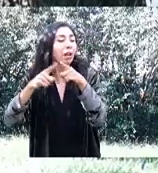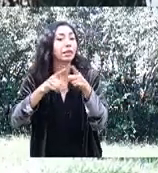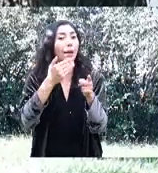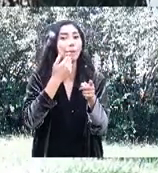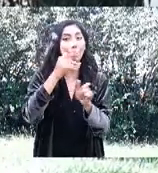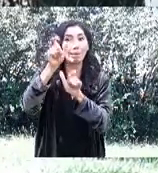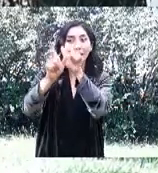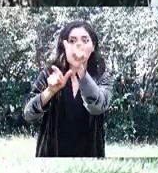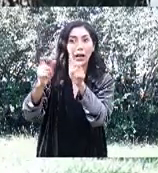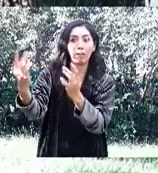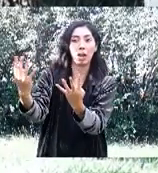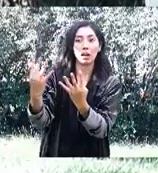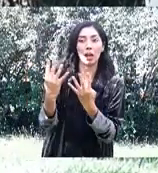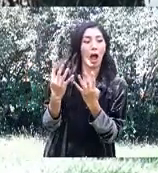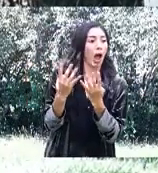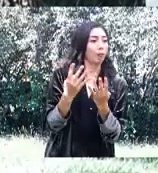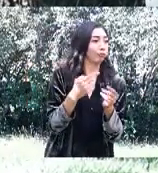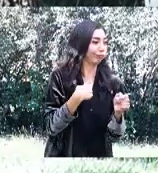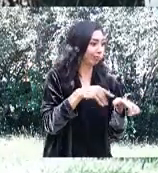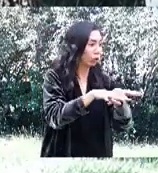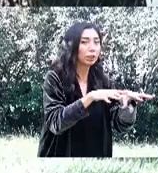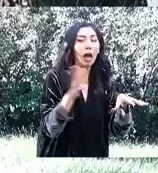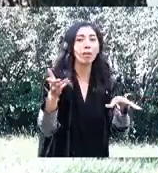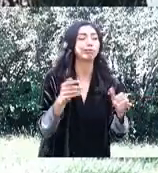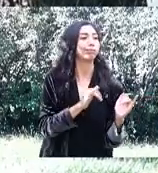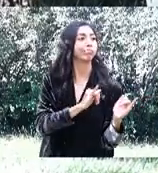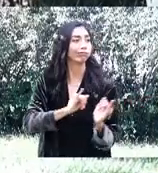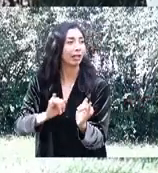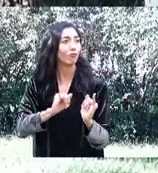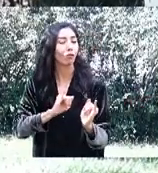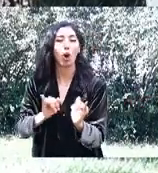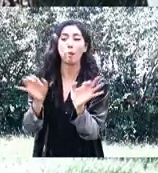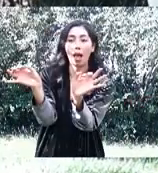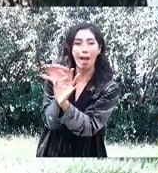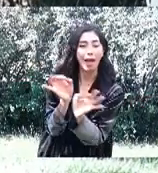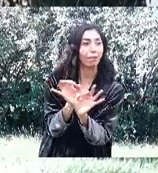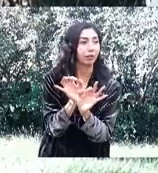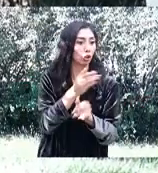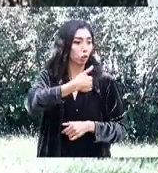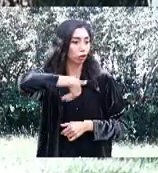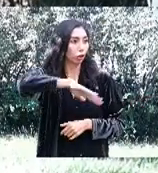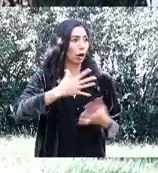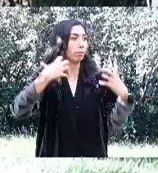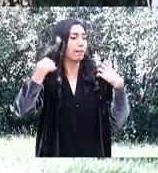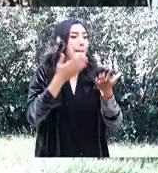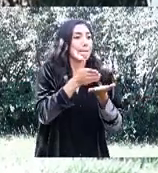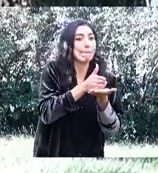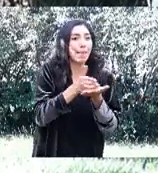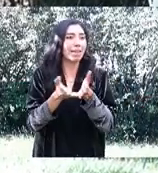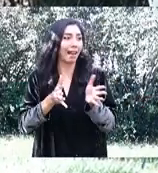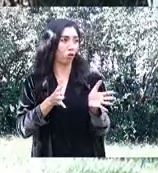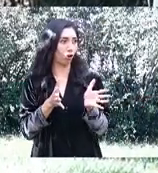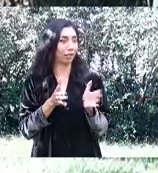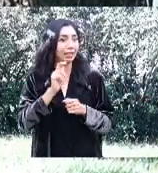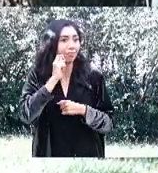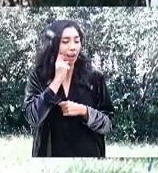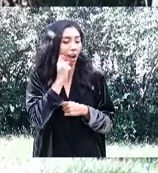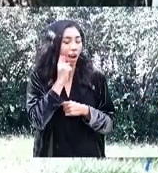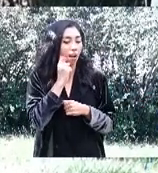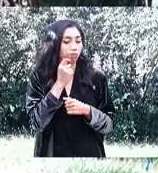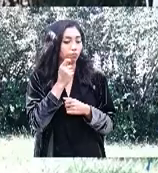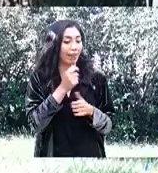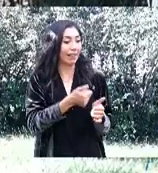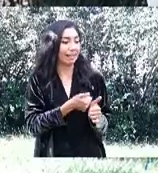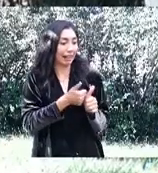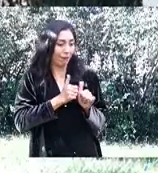las personas o sea los y las mediadoras los divulgadores y los facilitadores tienen tienen este desafío de transformar a